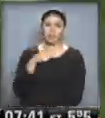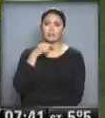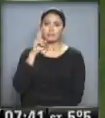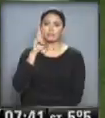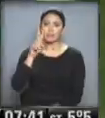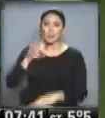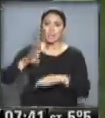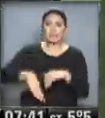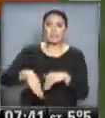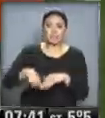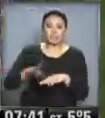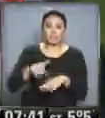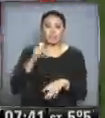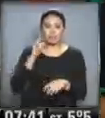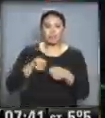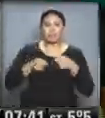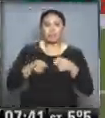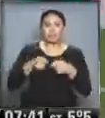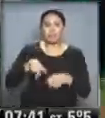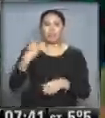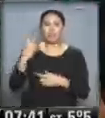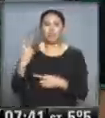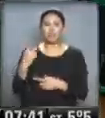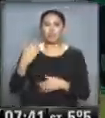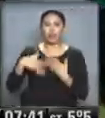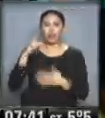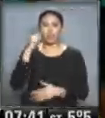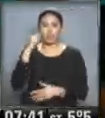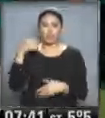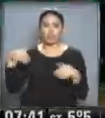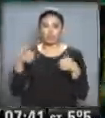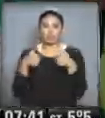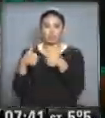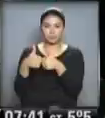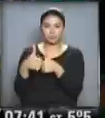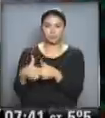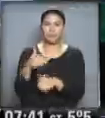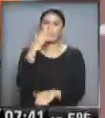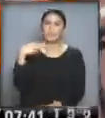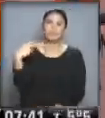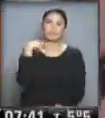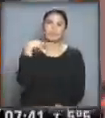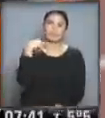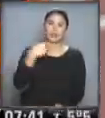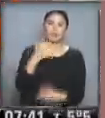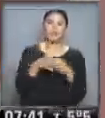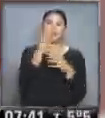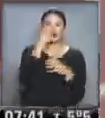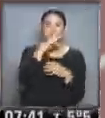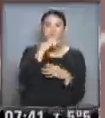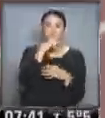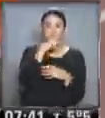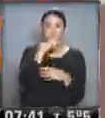vino la pisadita, cuando fue presionado por jugadores de San Martín de San Juan, la escaramuza final, los expulsados en el equipo